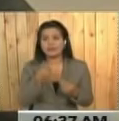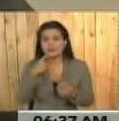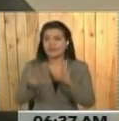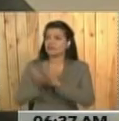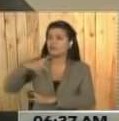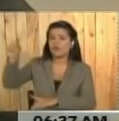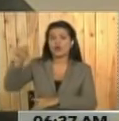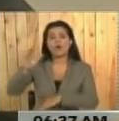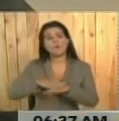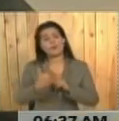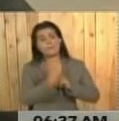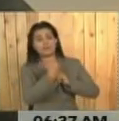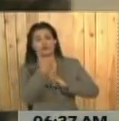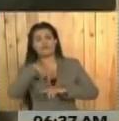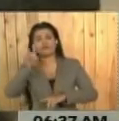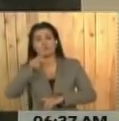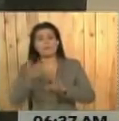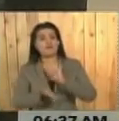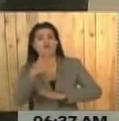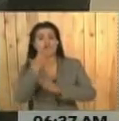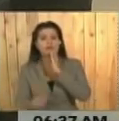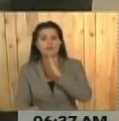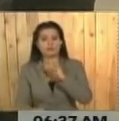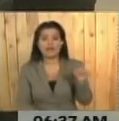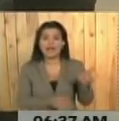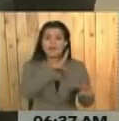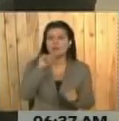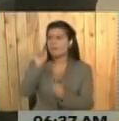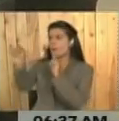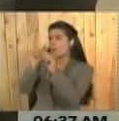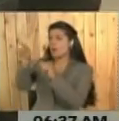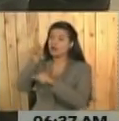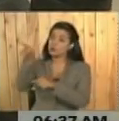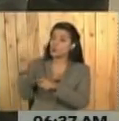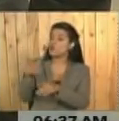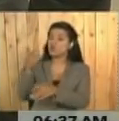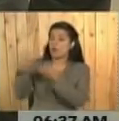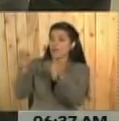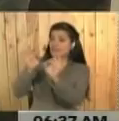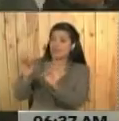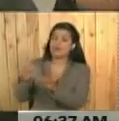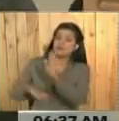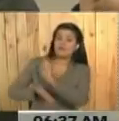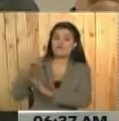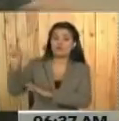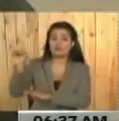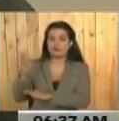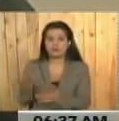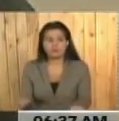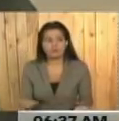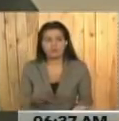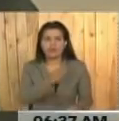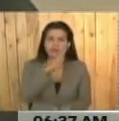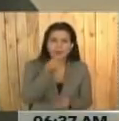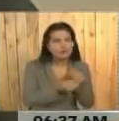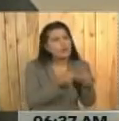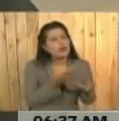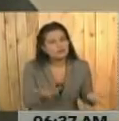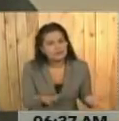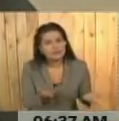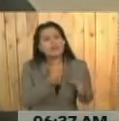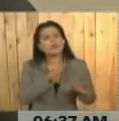porque los están percibiendo en Venezuela entonces ataca los que están por fuera son no hacen nada por Venezuela en verdad qu ha hecho capriles absolutamente nada Qué